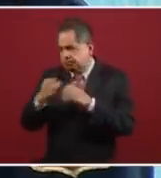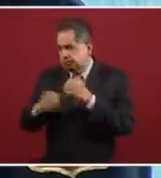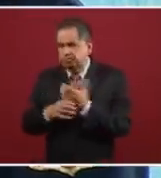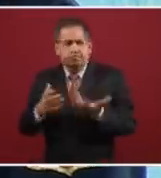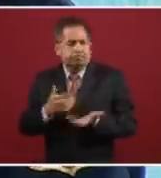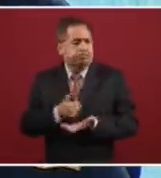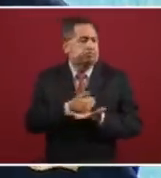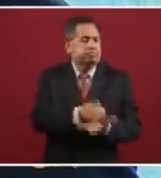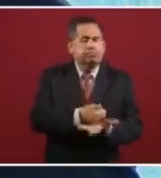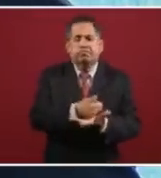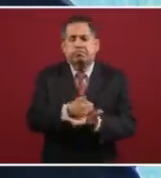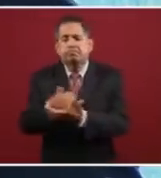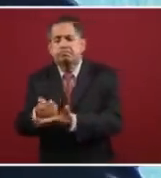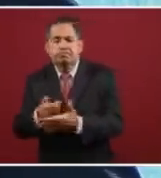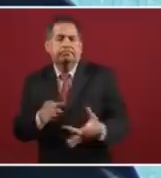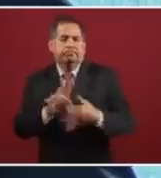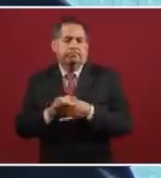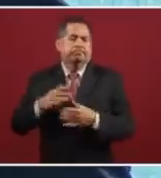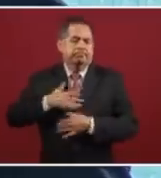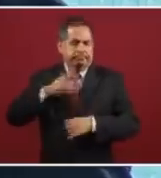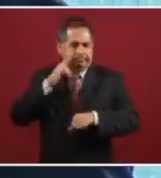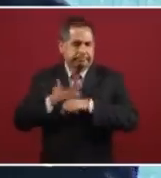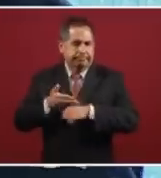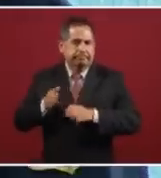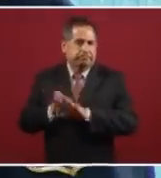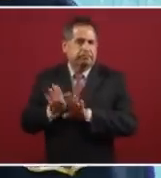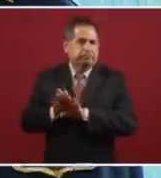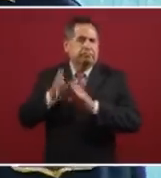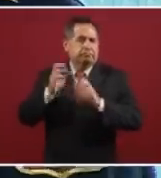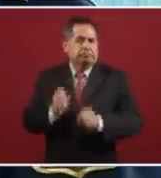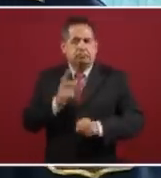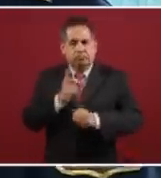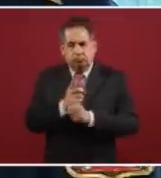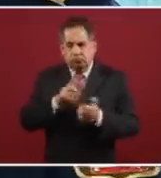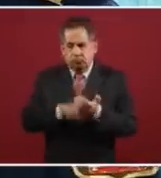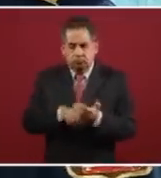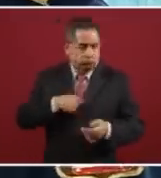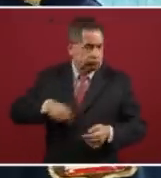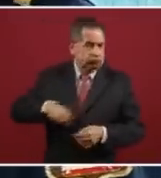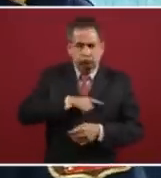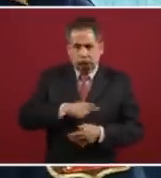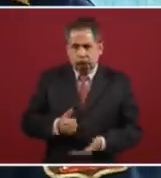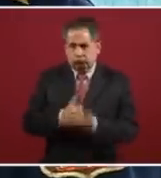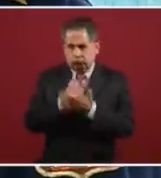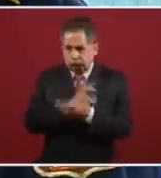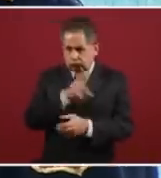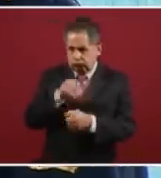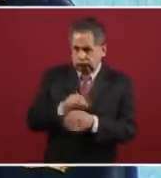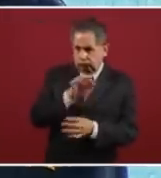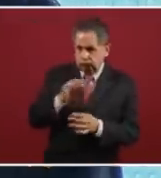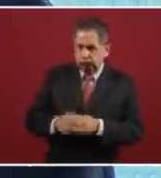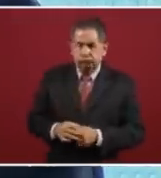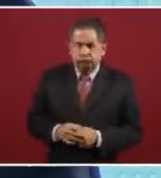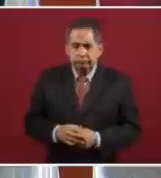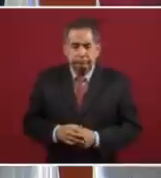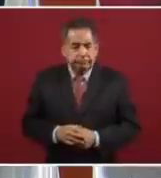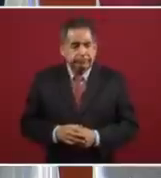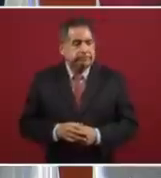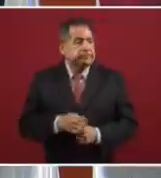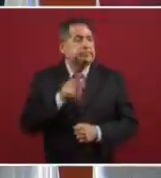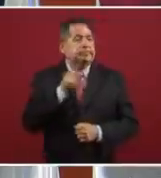vinculan de alguna manera con el ámbito de la seguridad y en las cuales estamos inmersos. Las Fuerzas